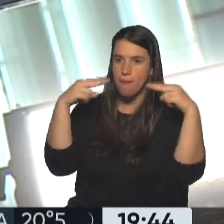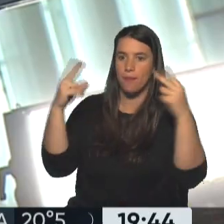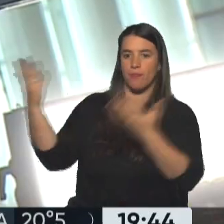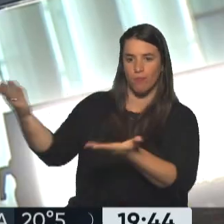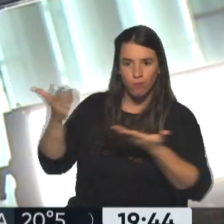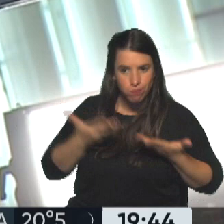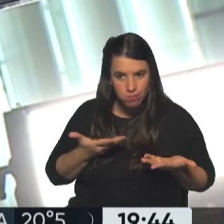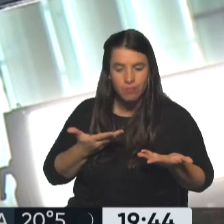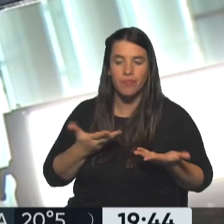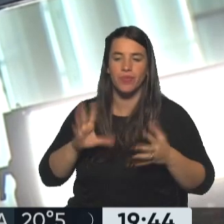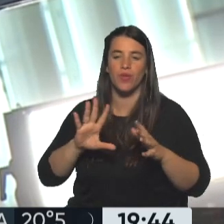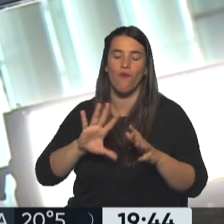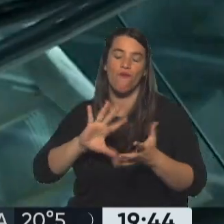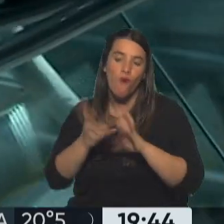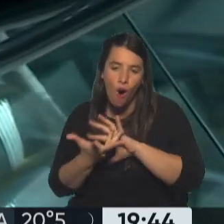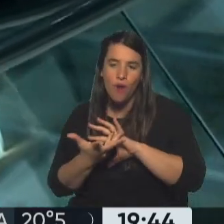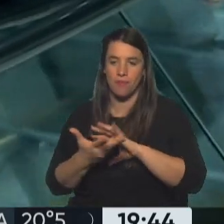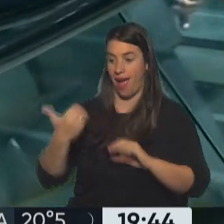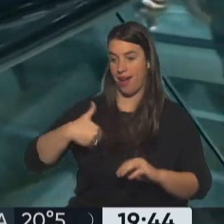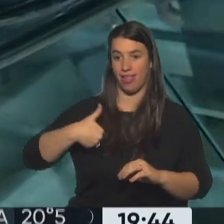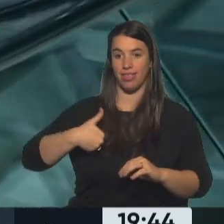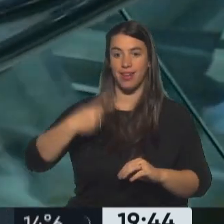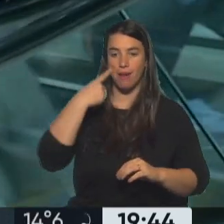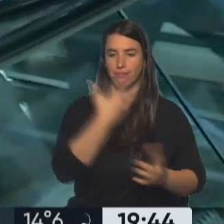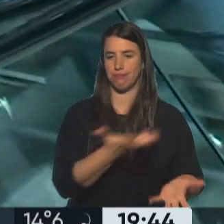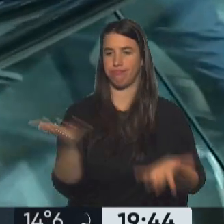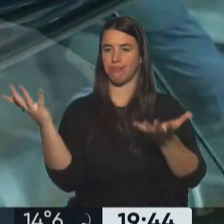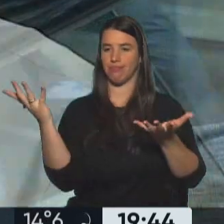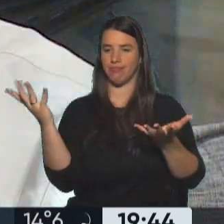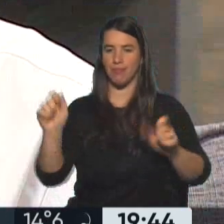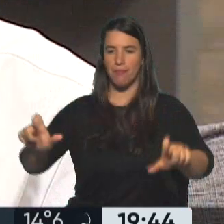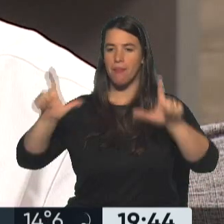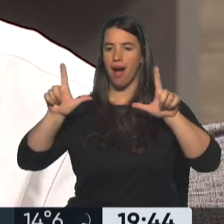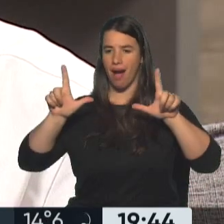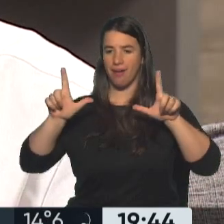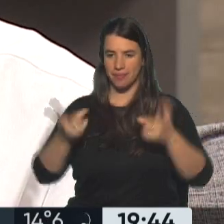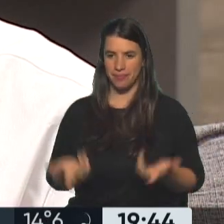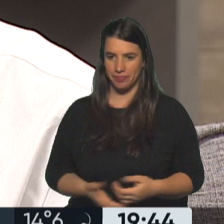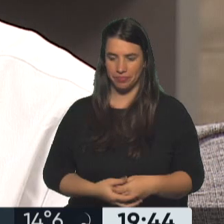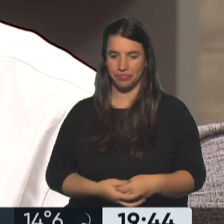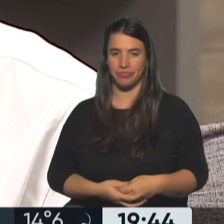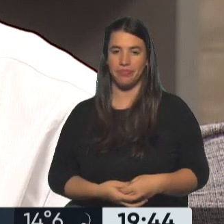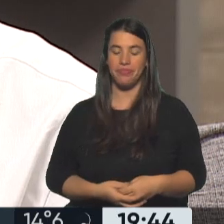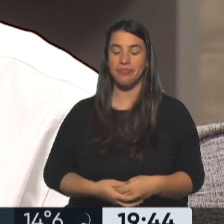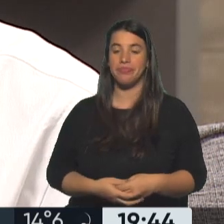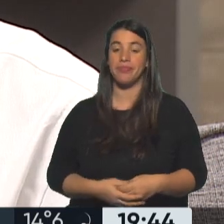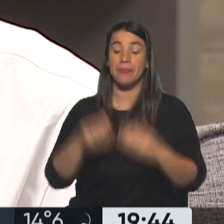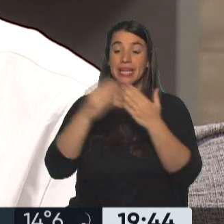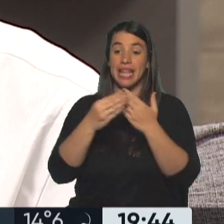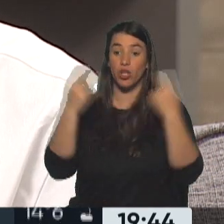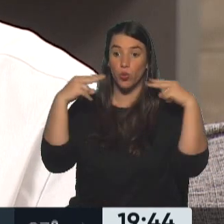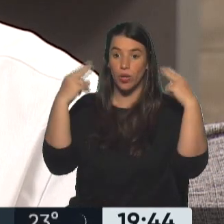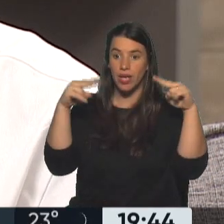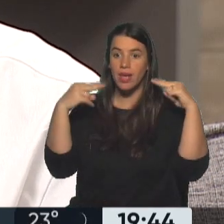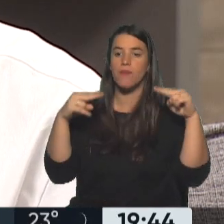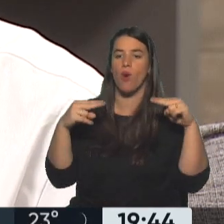resultado de una alta exposición del país los ojos del mundo el Ministerio de turismo hace una gran promoción en el exterior para lo